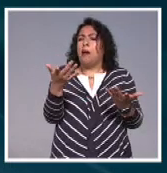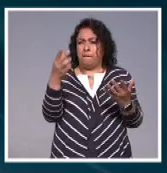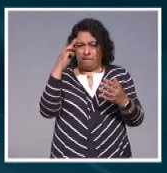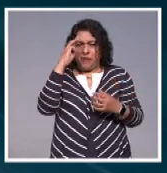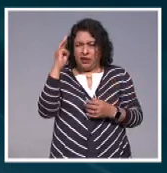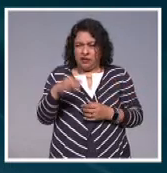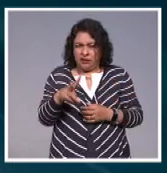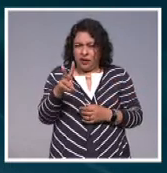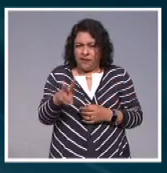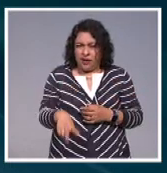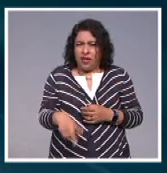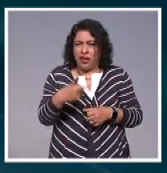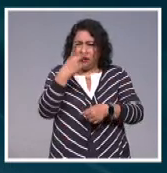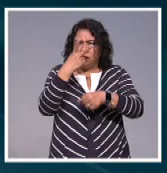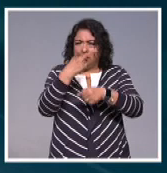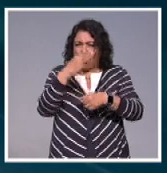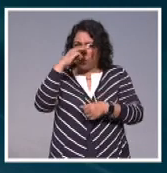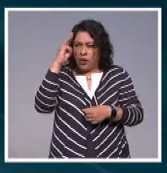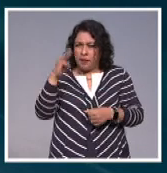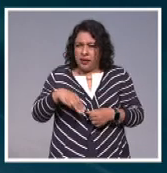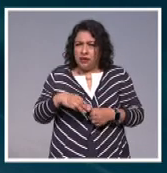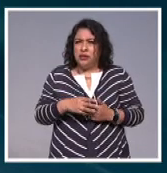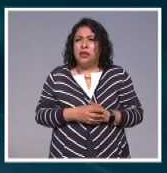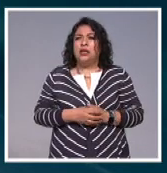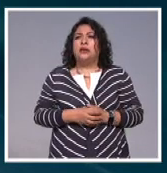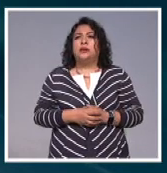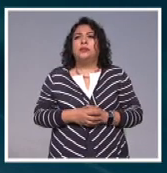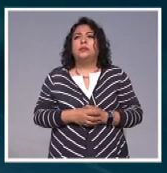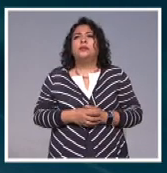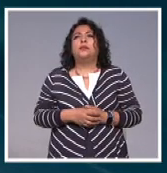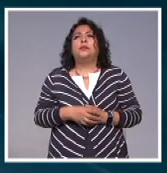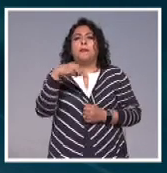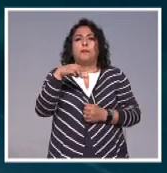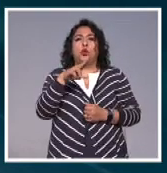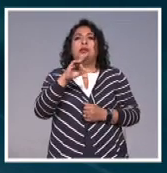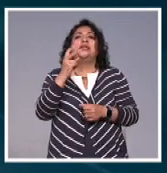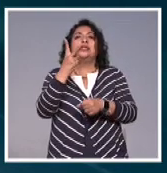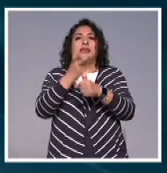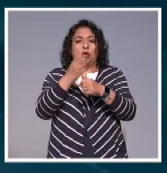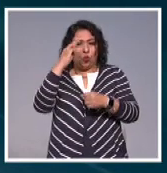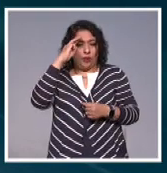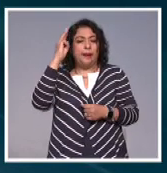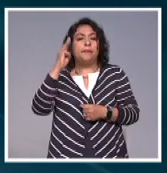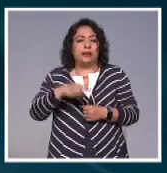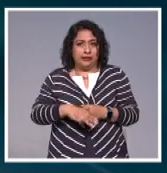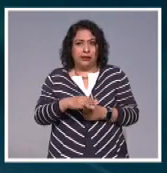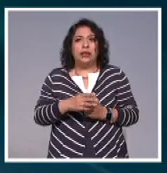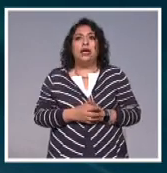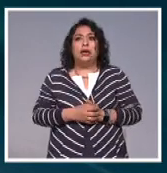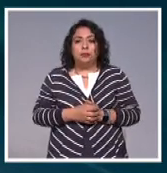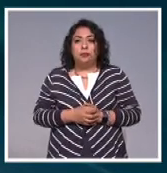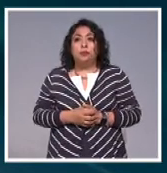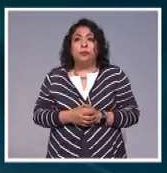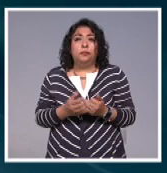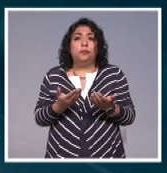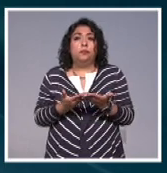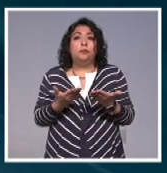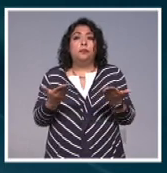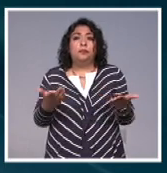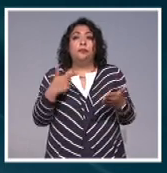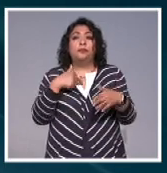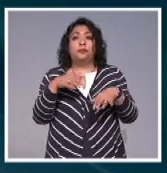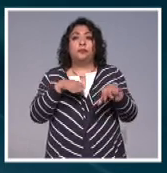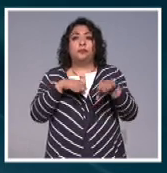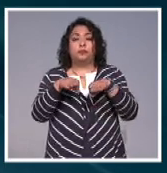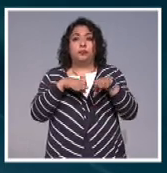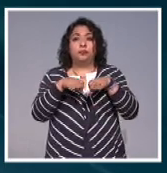maestría, si mal no recuerdo? ¿Una segunda maestría? En Múnich realicé una segunda maestría y ahora estoy